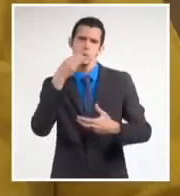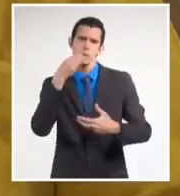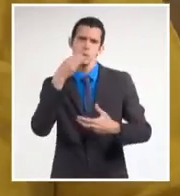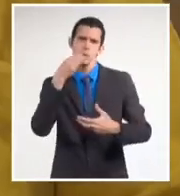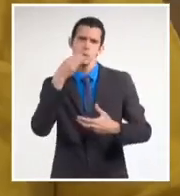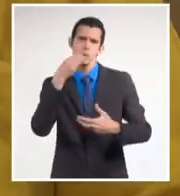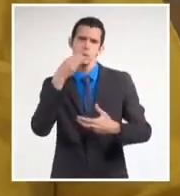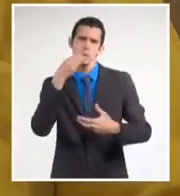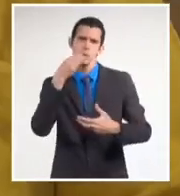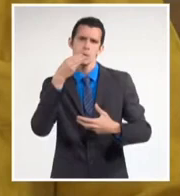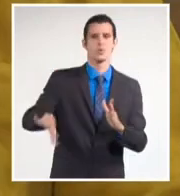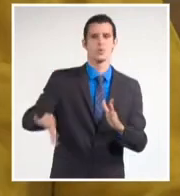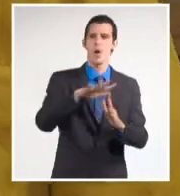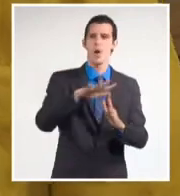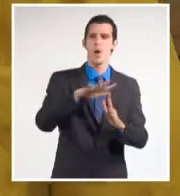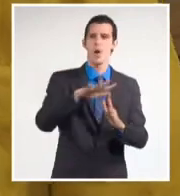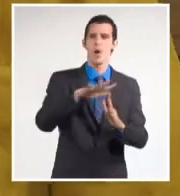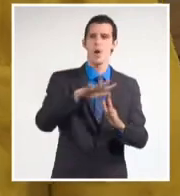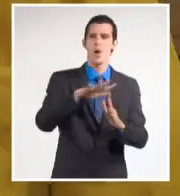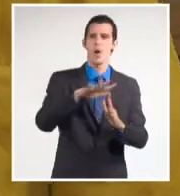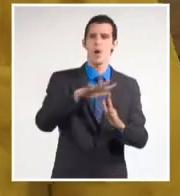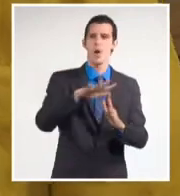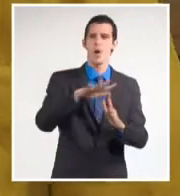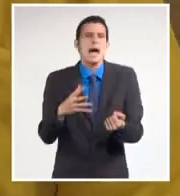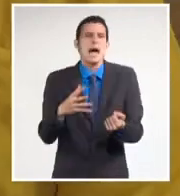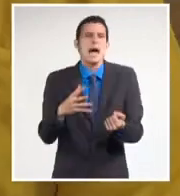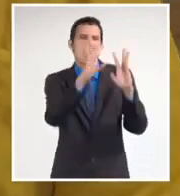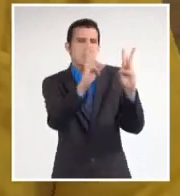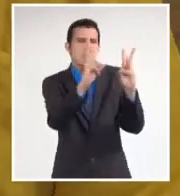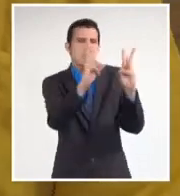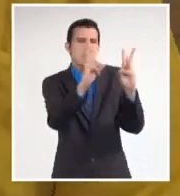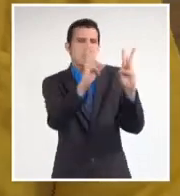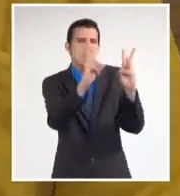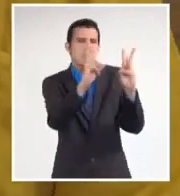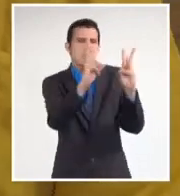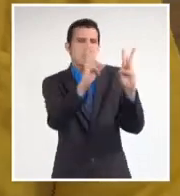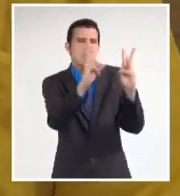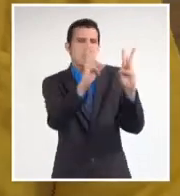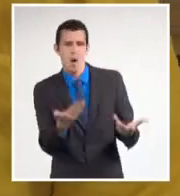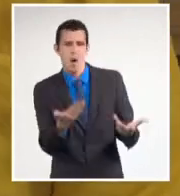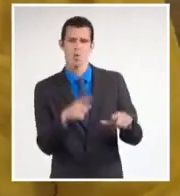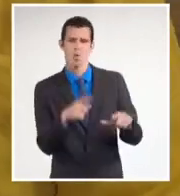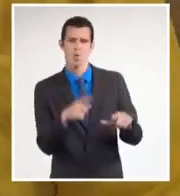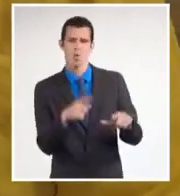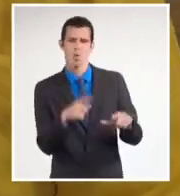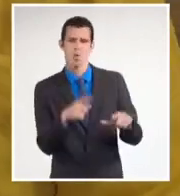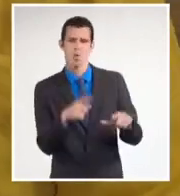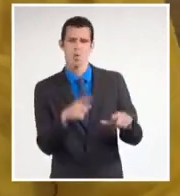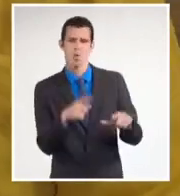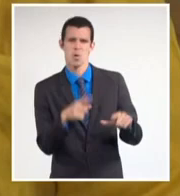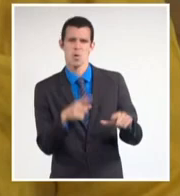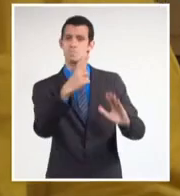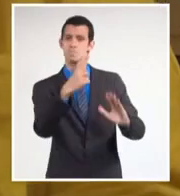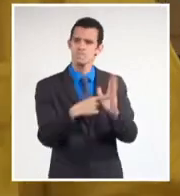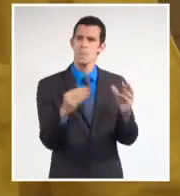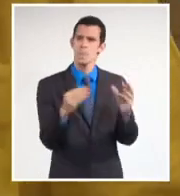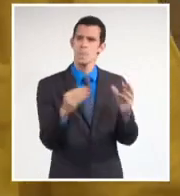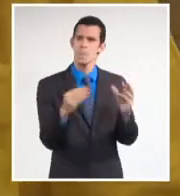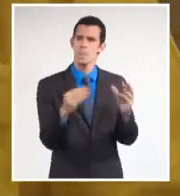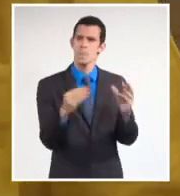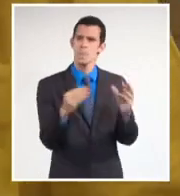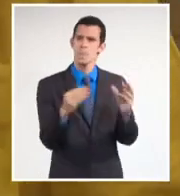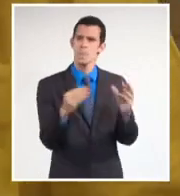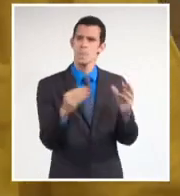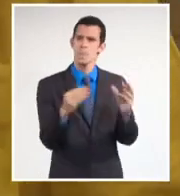conoce y siempre ha estado al tanto de los resultados de la misma, por lo tanto en la medida que se conozca, se divulgue y se comience su aplicación